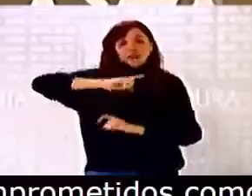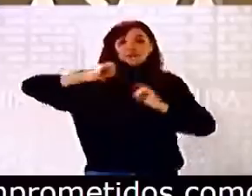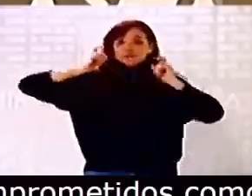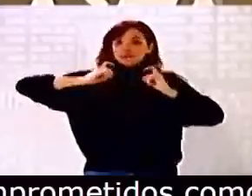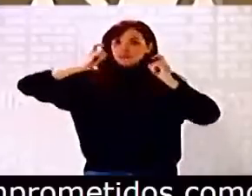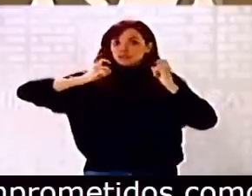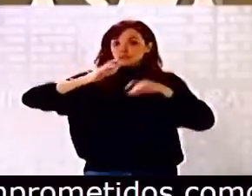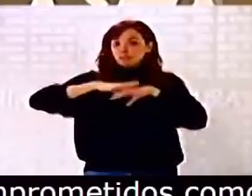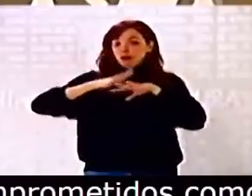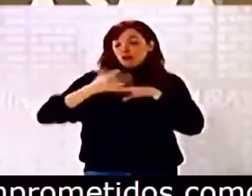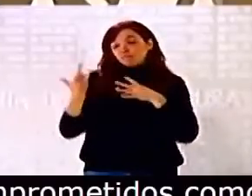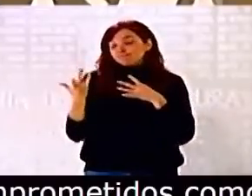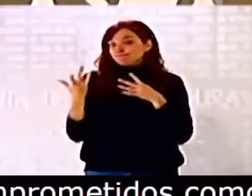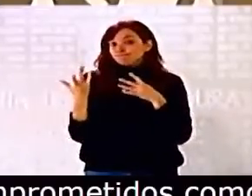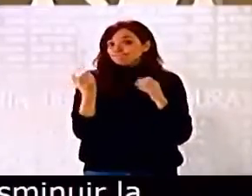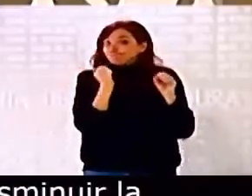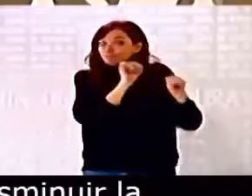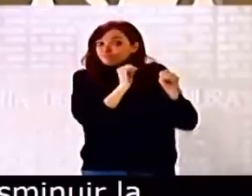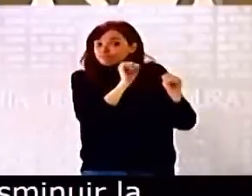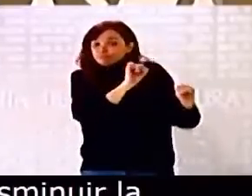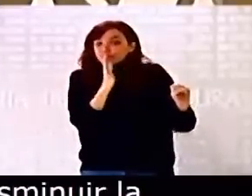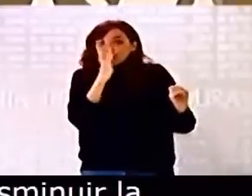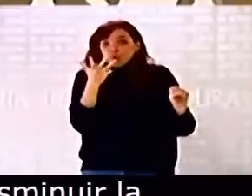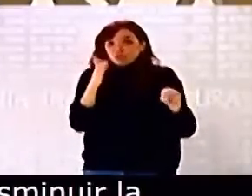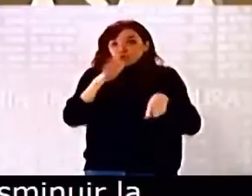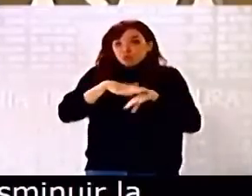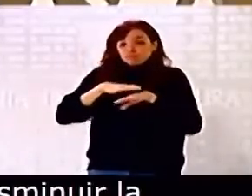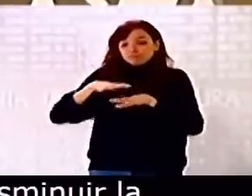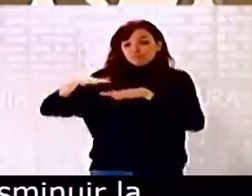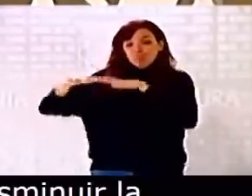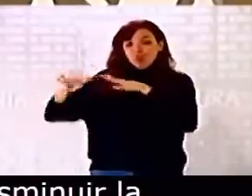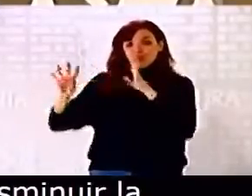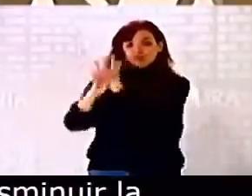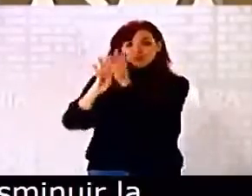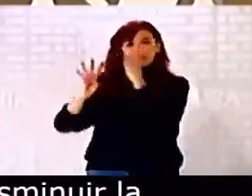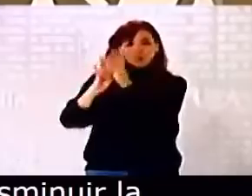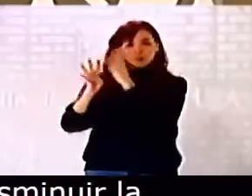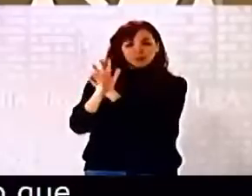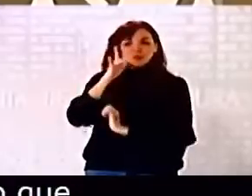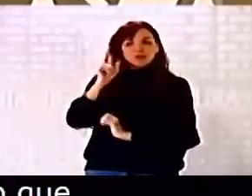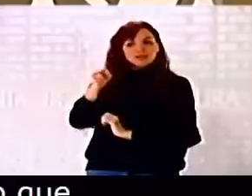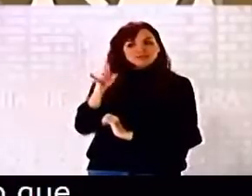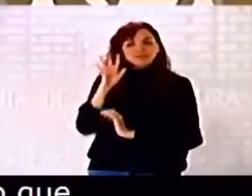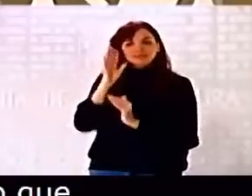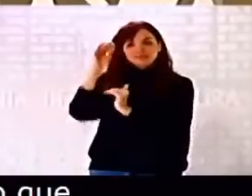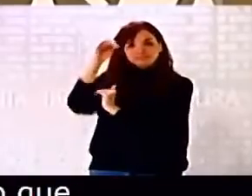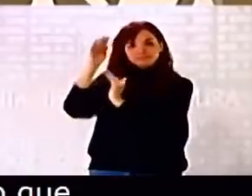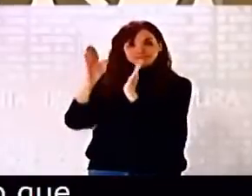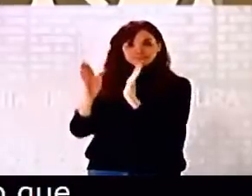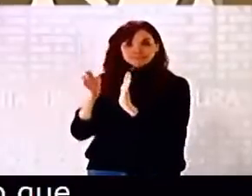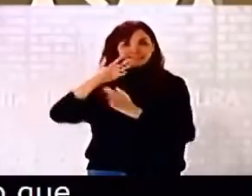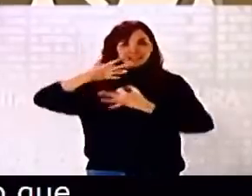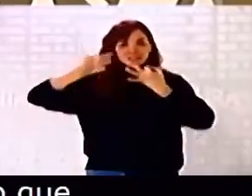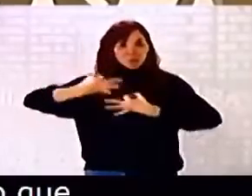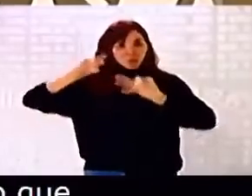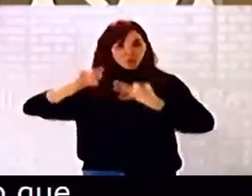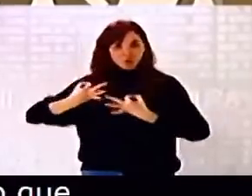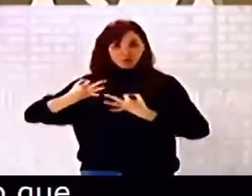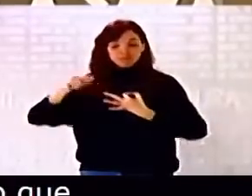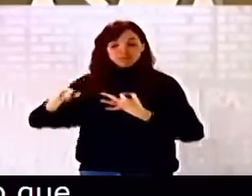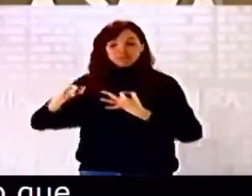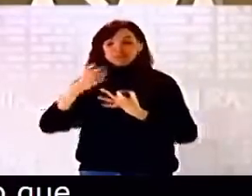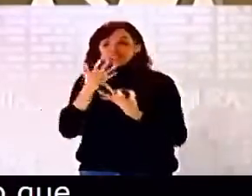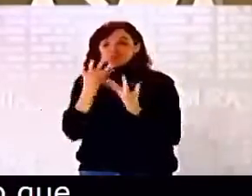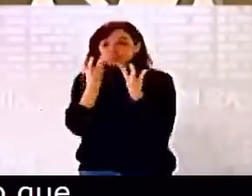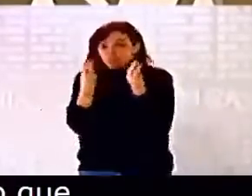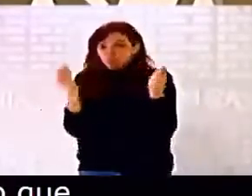disminuir la movilidad al máximo posible, porque la movilidad es lo que verdaderamente estamos seguros que parece influir